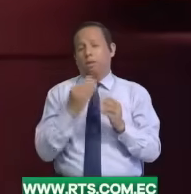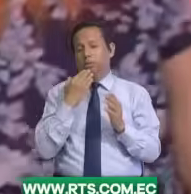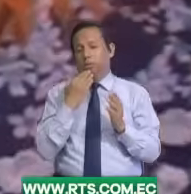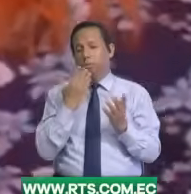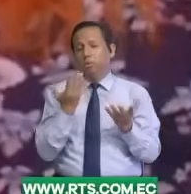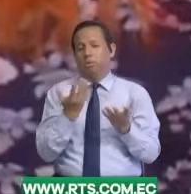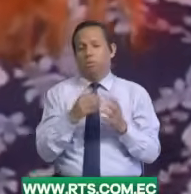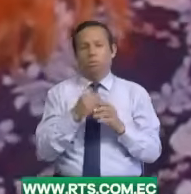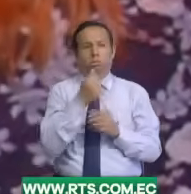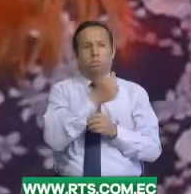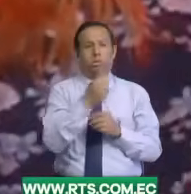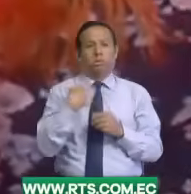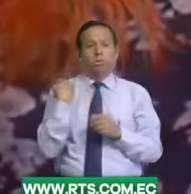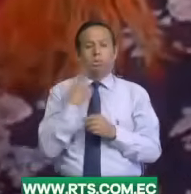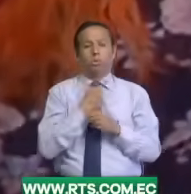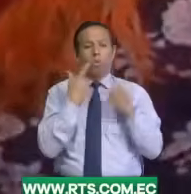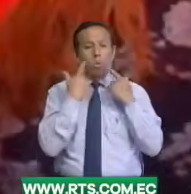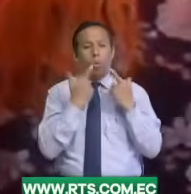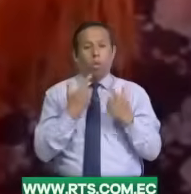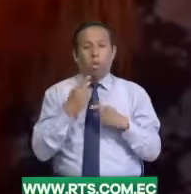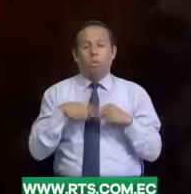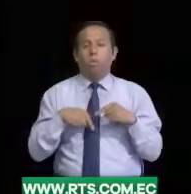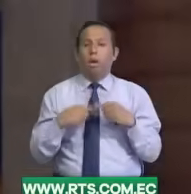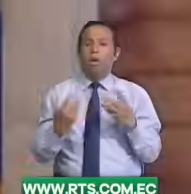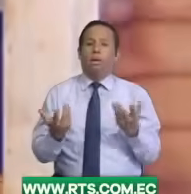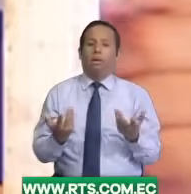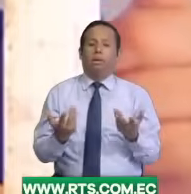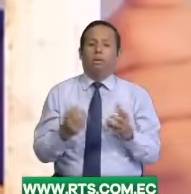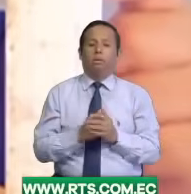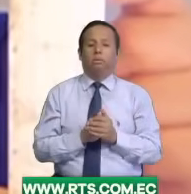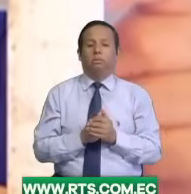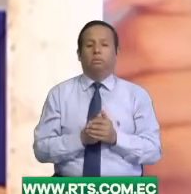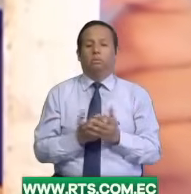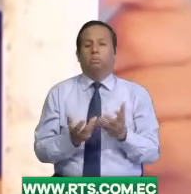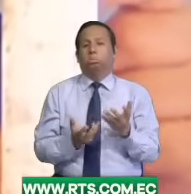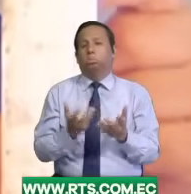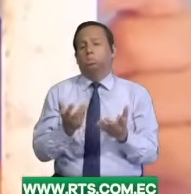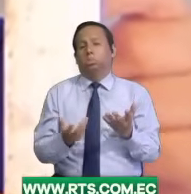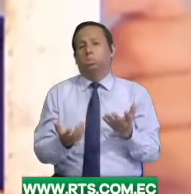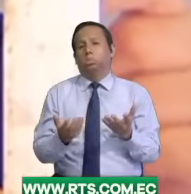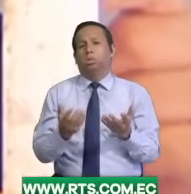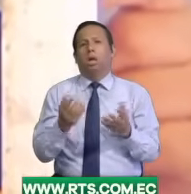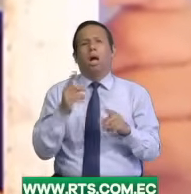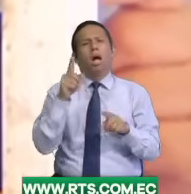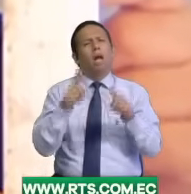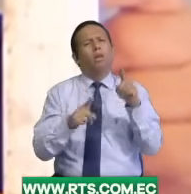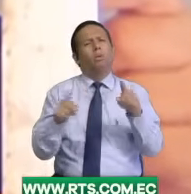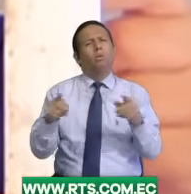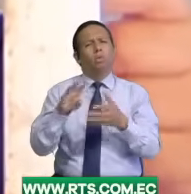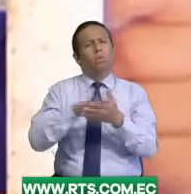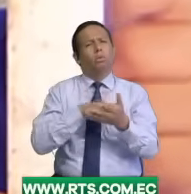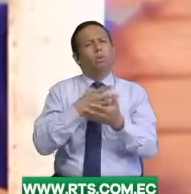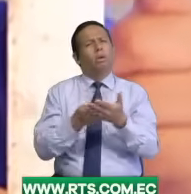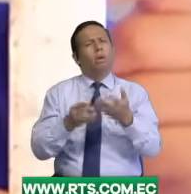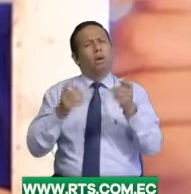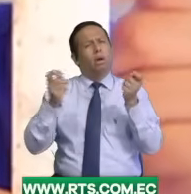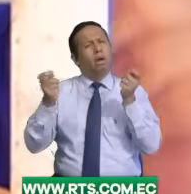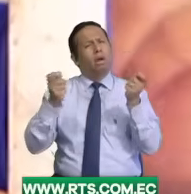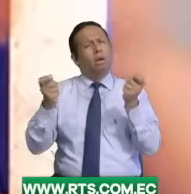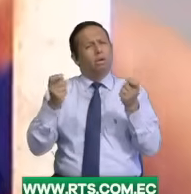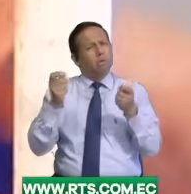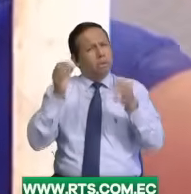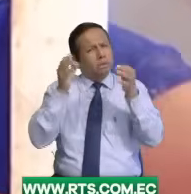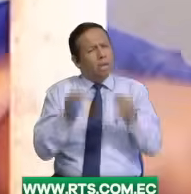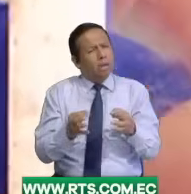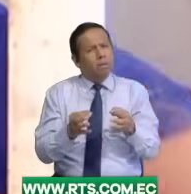están fuera de sus manos. Sino que adelanta o atrasa. Con eso creo que está haciendo mal porque no dice